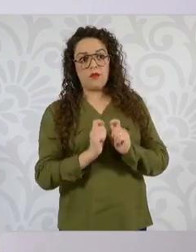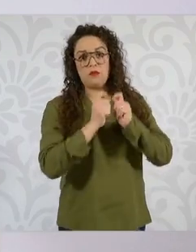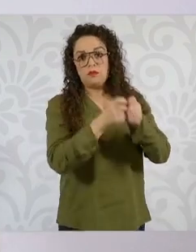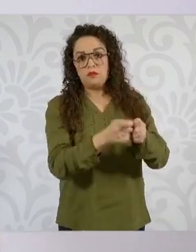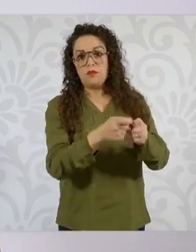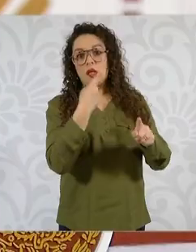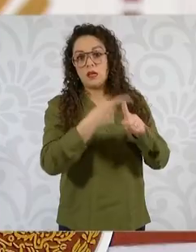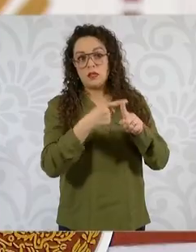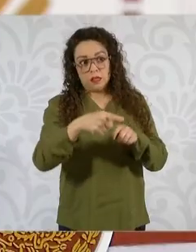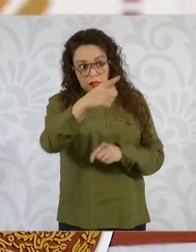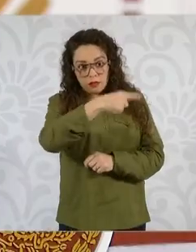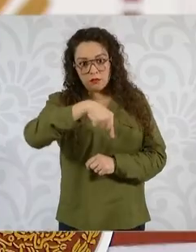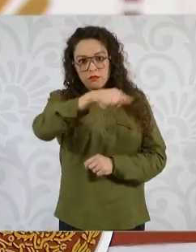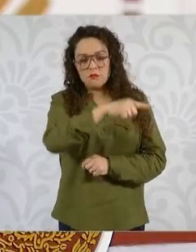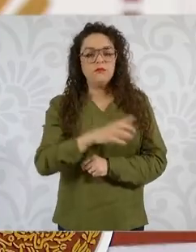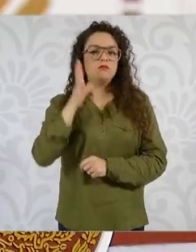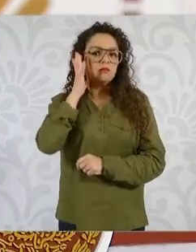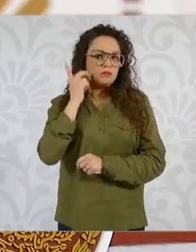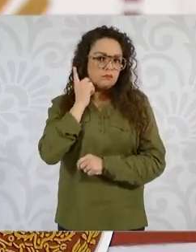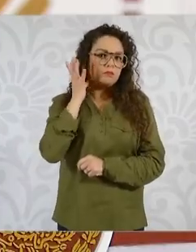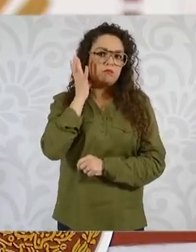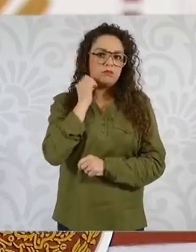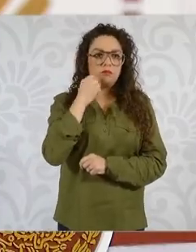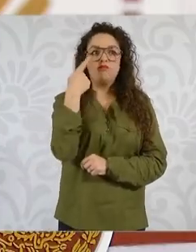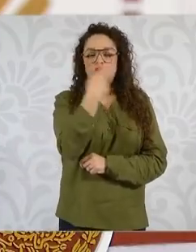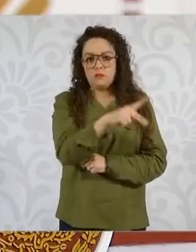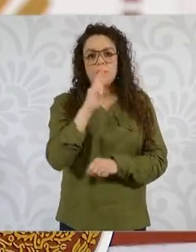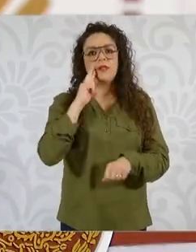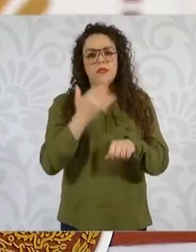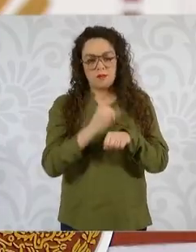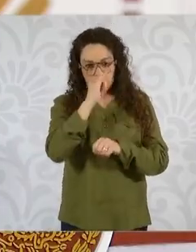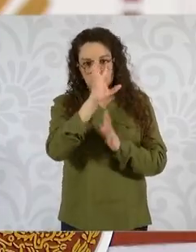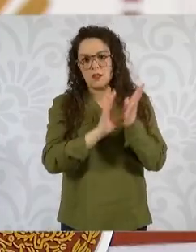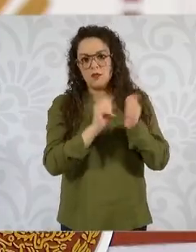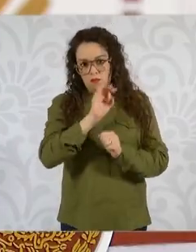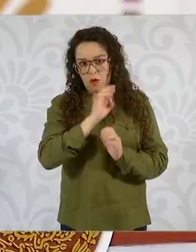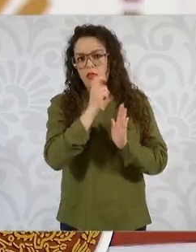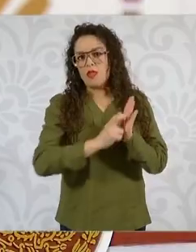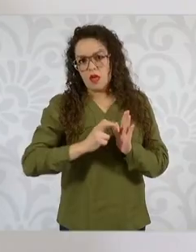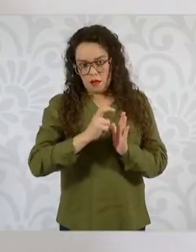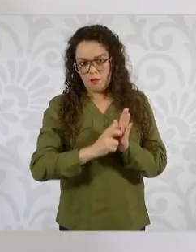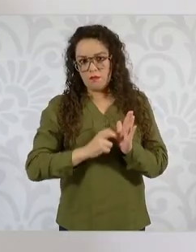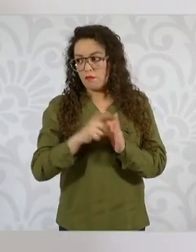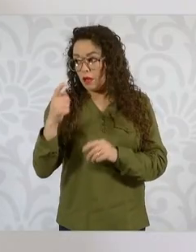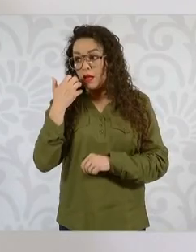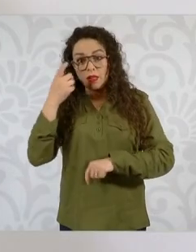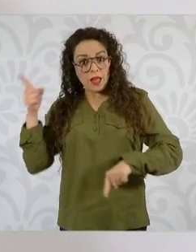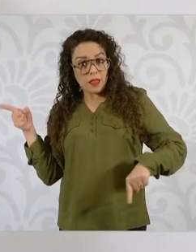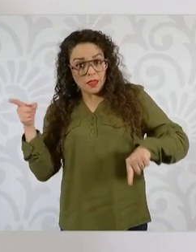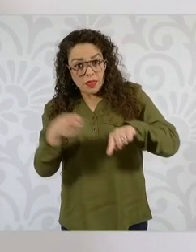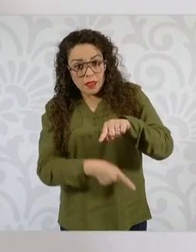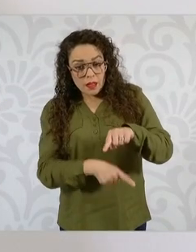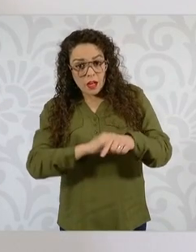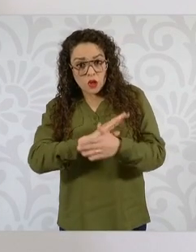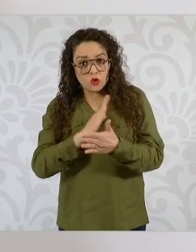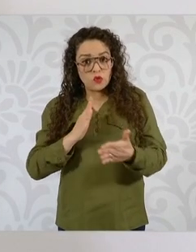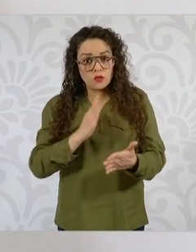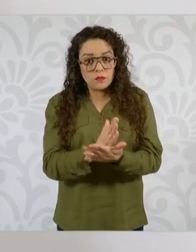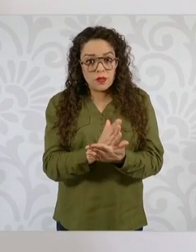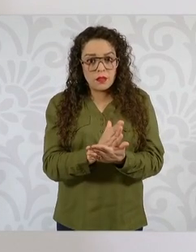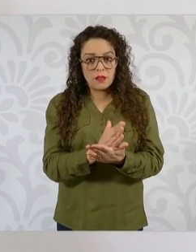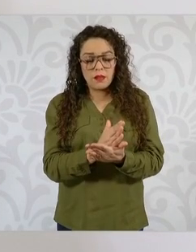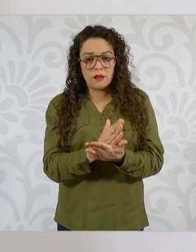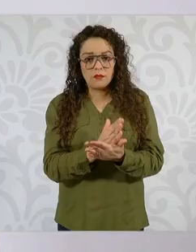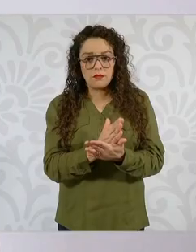máxima expresión. A un lado al anterior, pretenden suspender un procedimiento que vulneraría